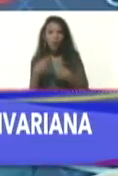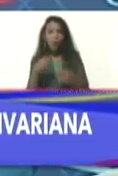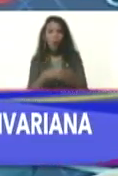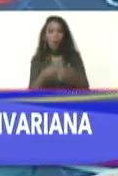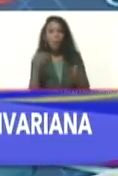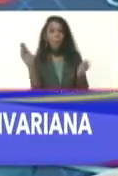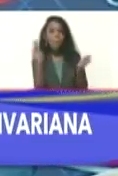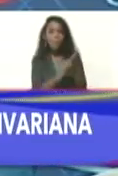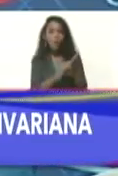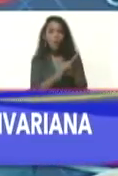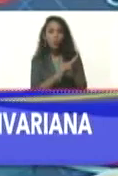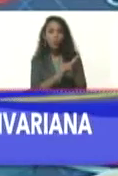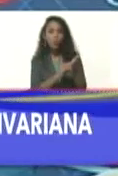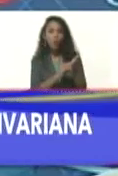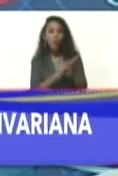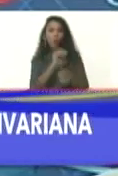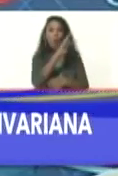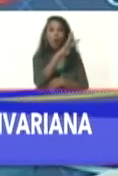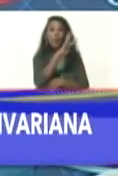monto de